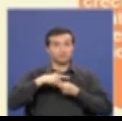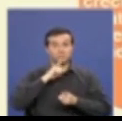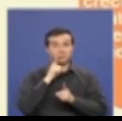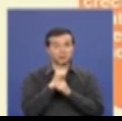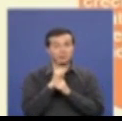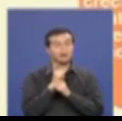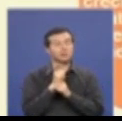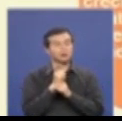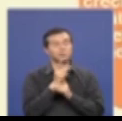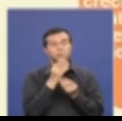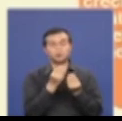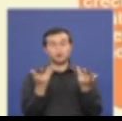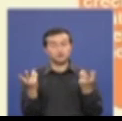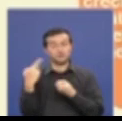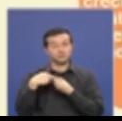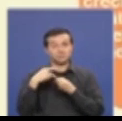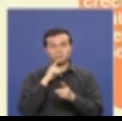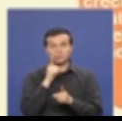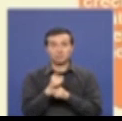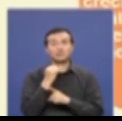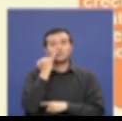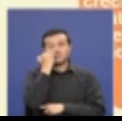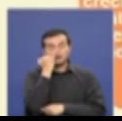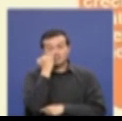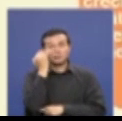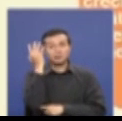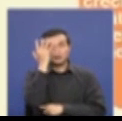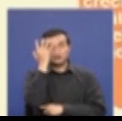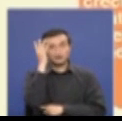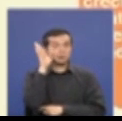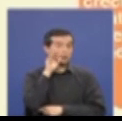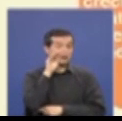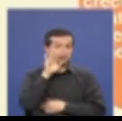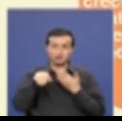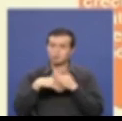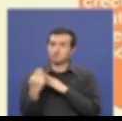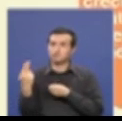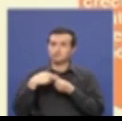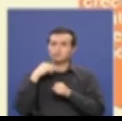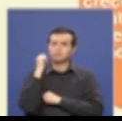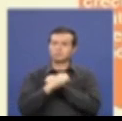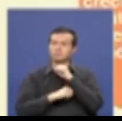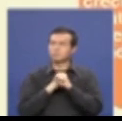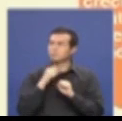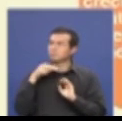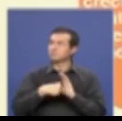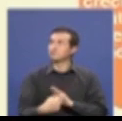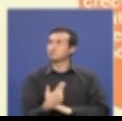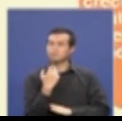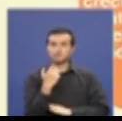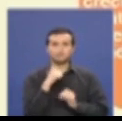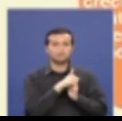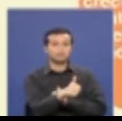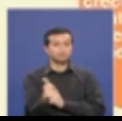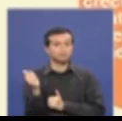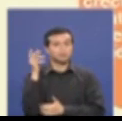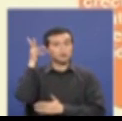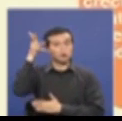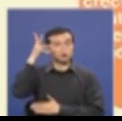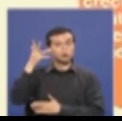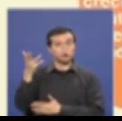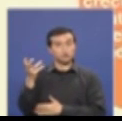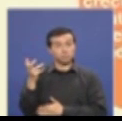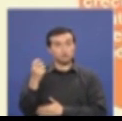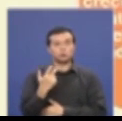en matriculación de estudiantes indígenas y afros. En el año 2013, por cada profesor jubilado,